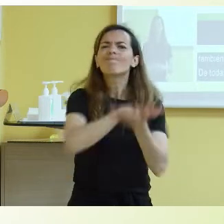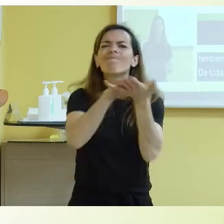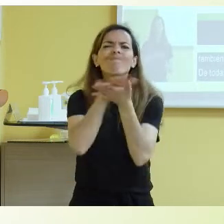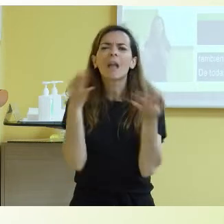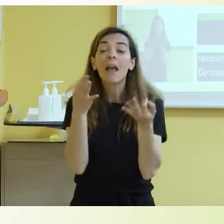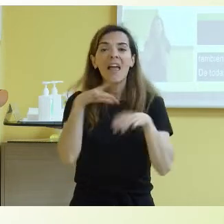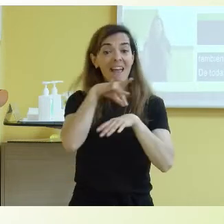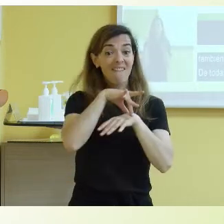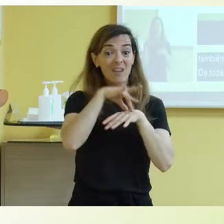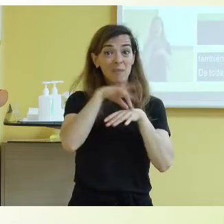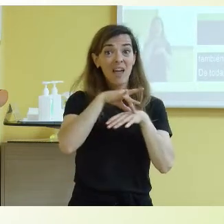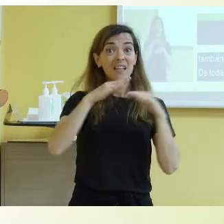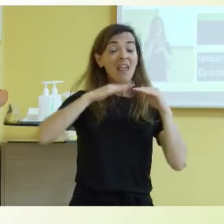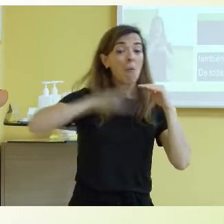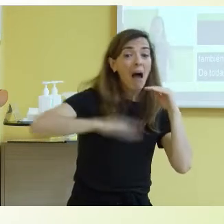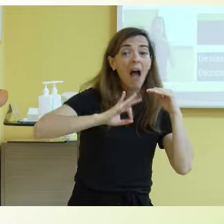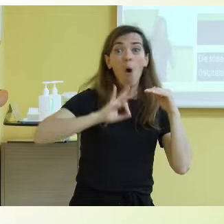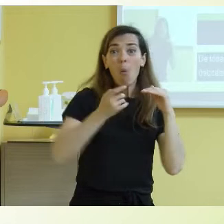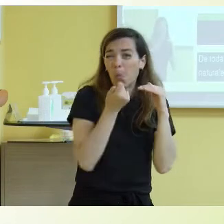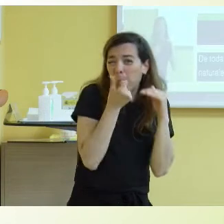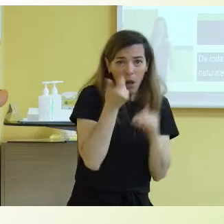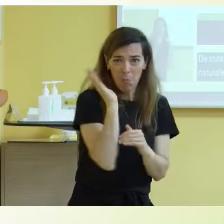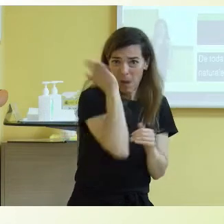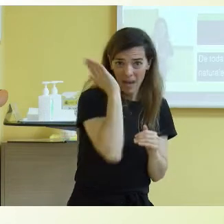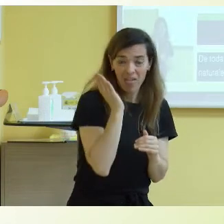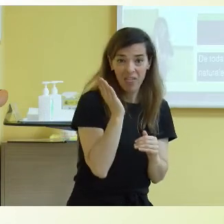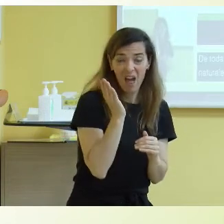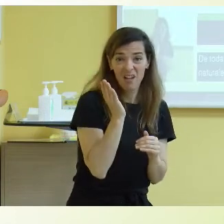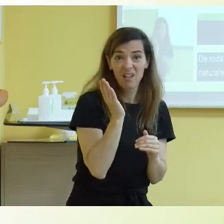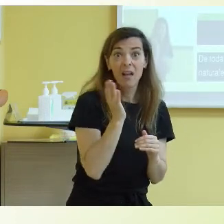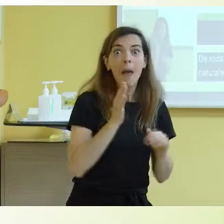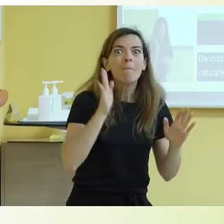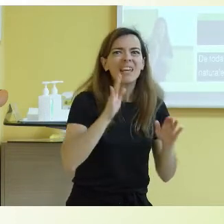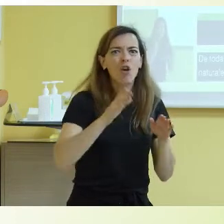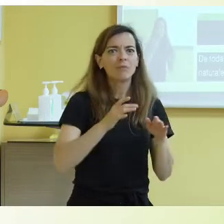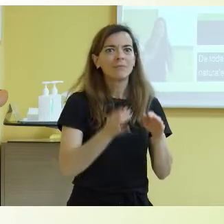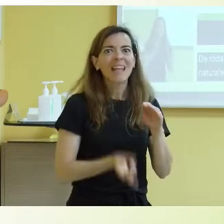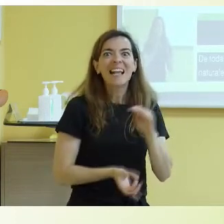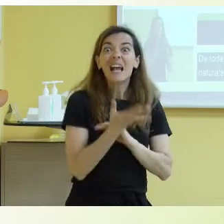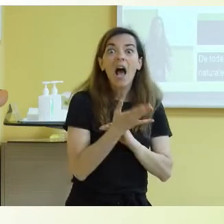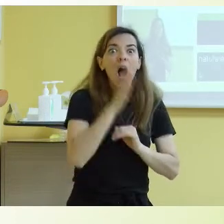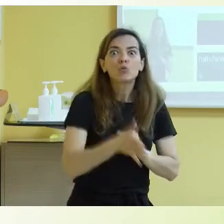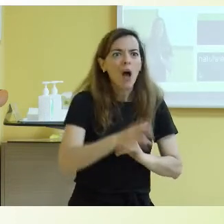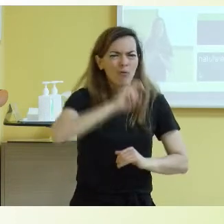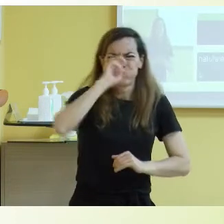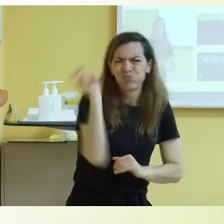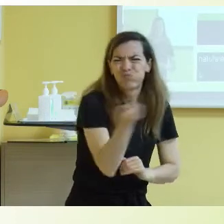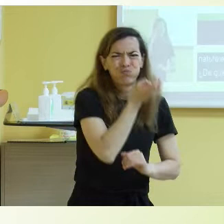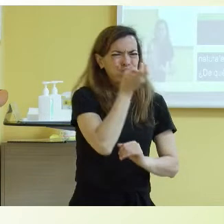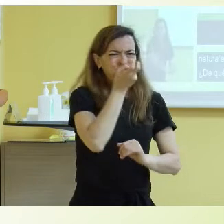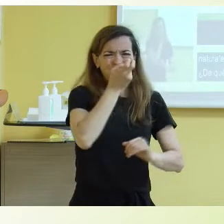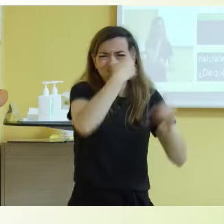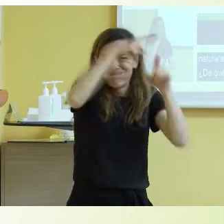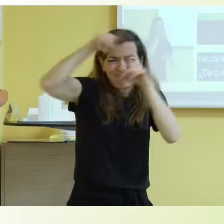hablando de enfermedades de baja o incluso escasa prevalencia, con una diversidad etiológica y, digamos, de historia natural o etiopatogénica,